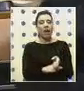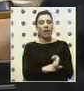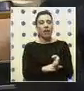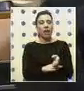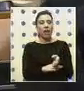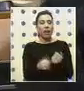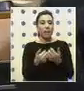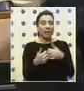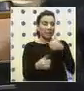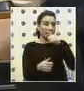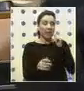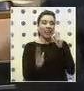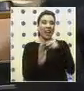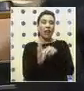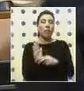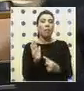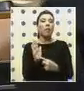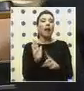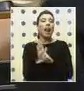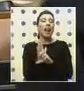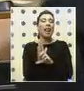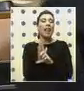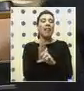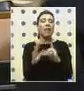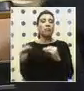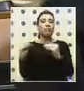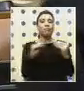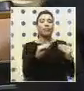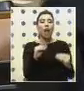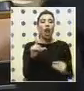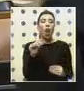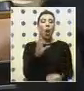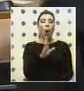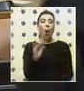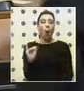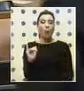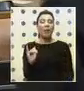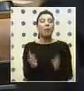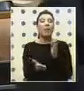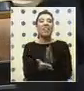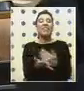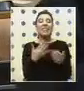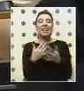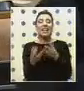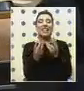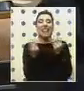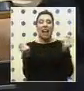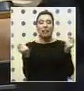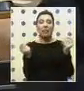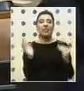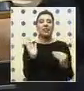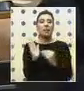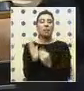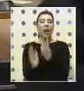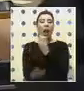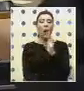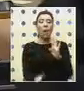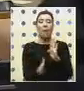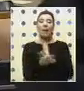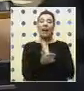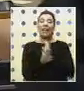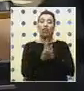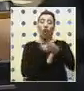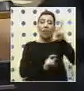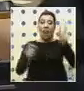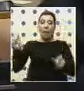esté normada por la ley de lobby, que sean transparentes y que queden registrados en la página web para que todos